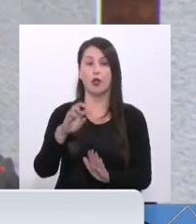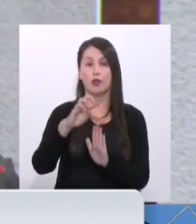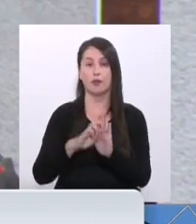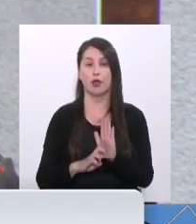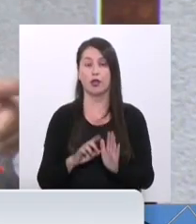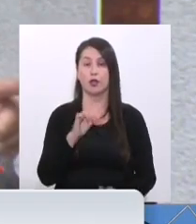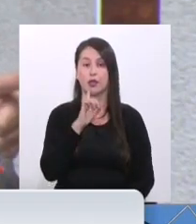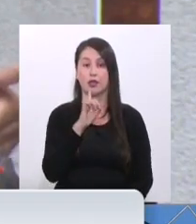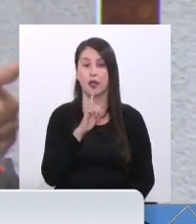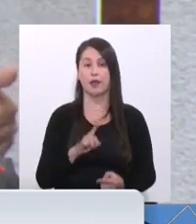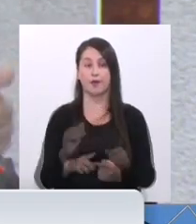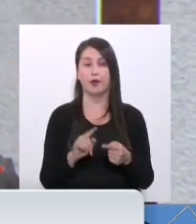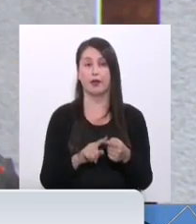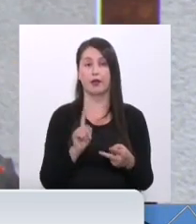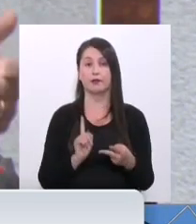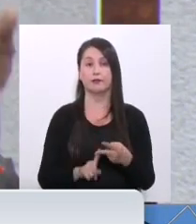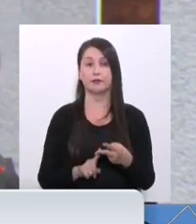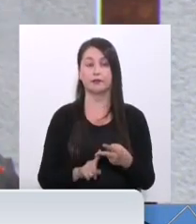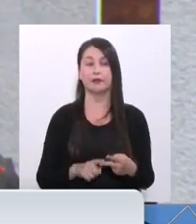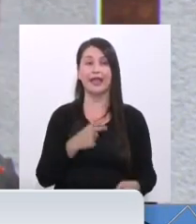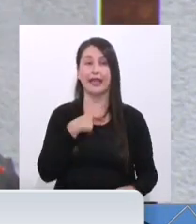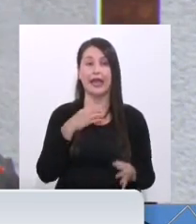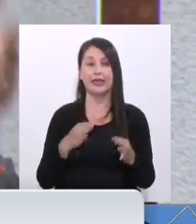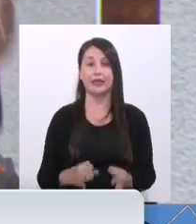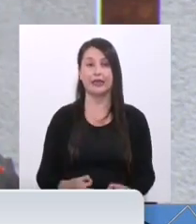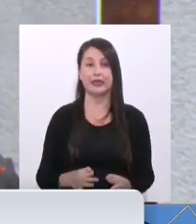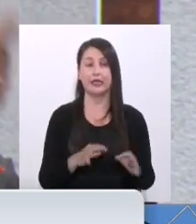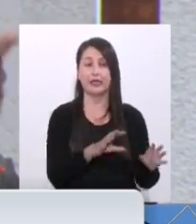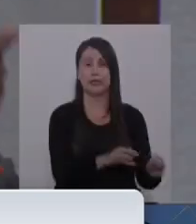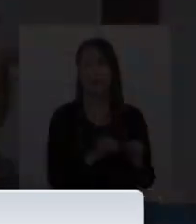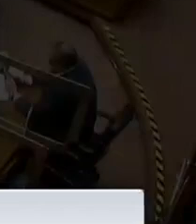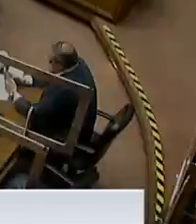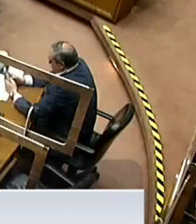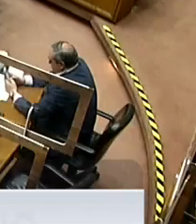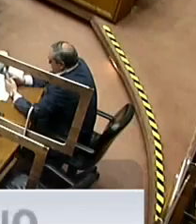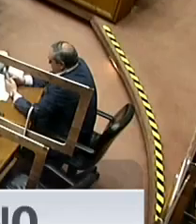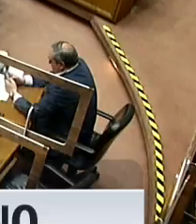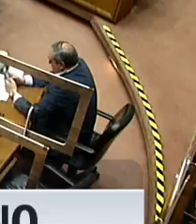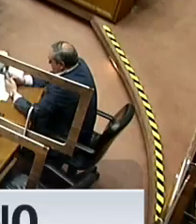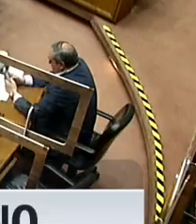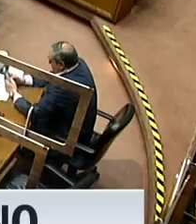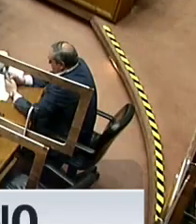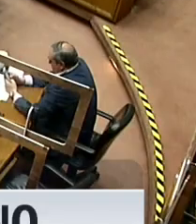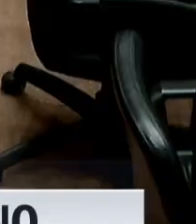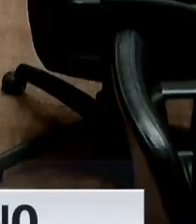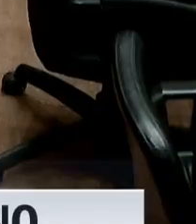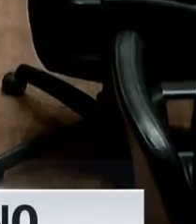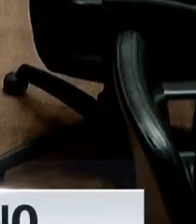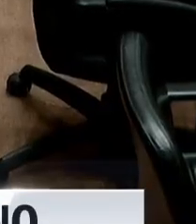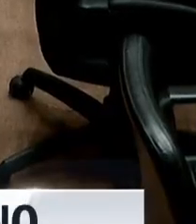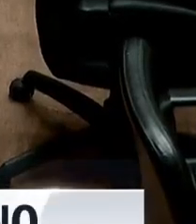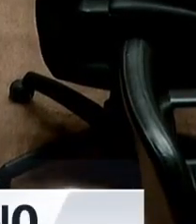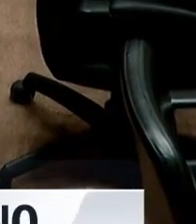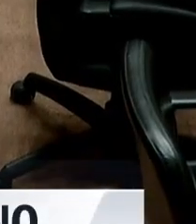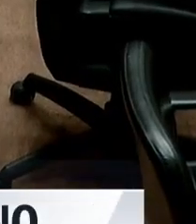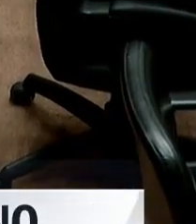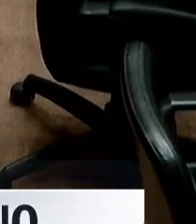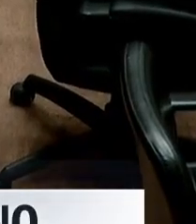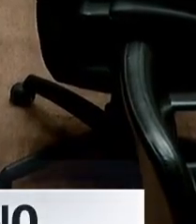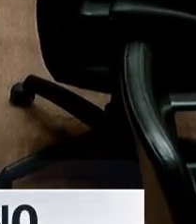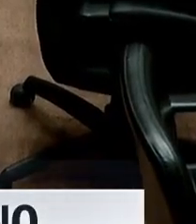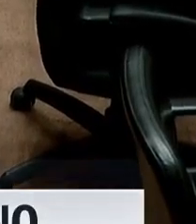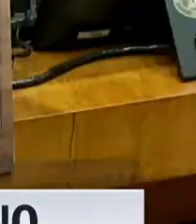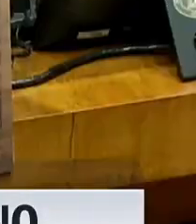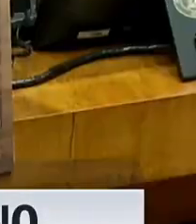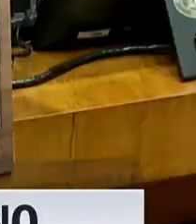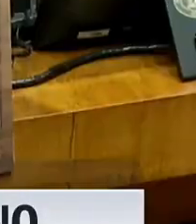tiene patrocinio al Ejecutivo, garantiza que los recursos van a llegar prontamente. Ahora ambos proyectos seguirán su camino en el Congreso. La reforma